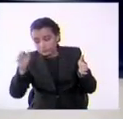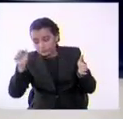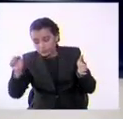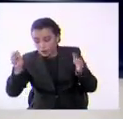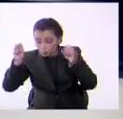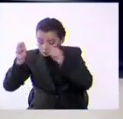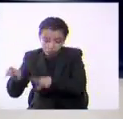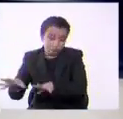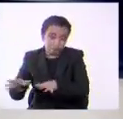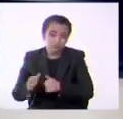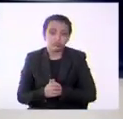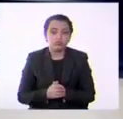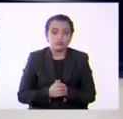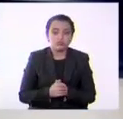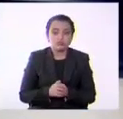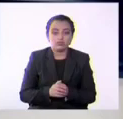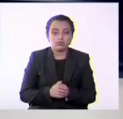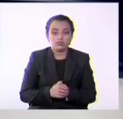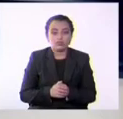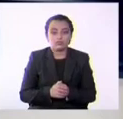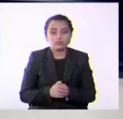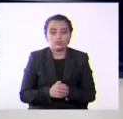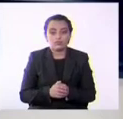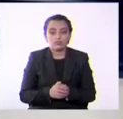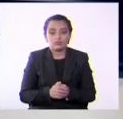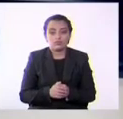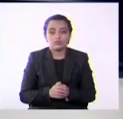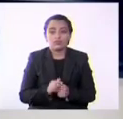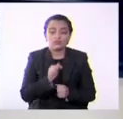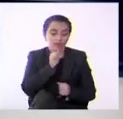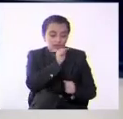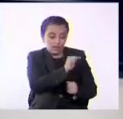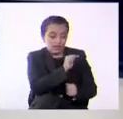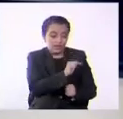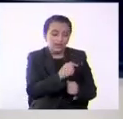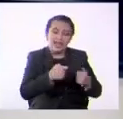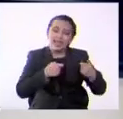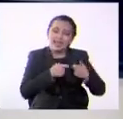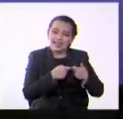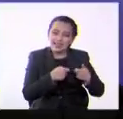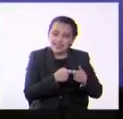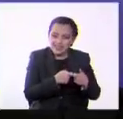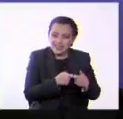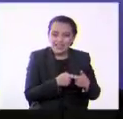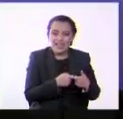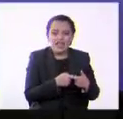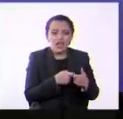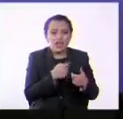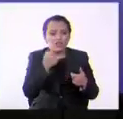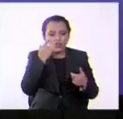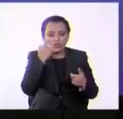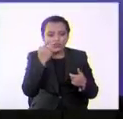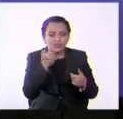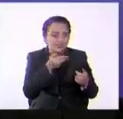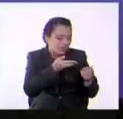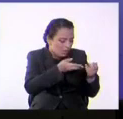particularmente fósiles. A eso es lo que le llamamos las matrices energéticas, es decir, de dónde se está obteniendo la